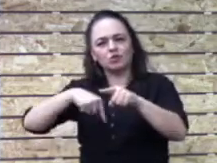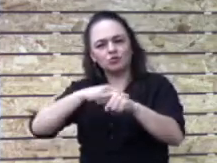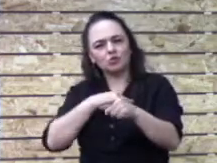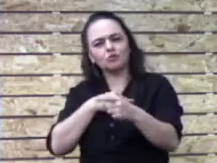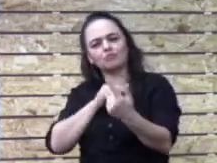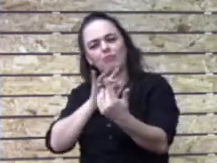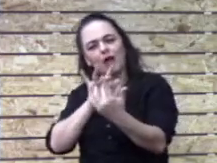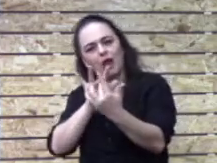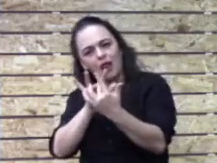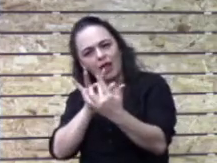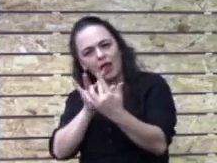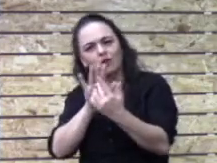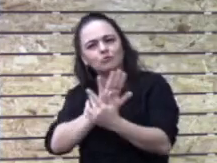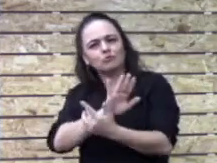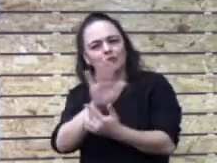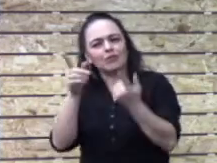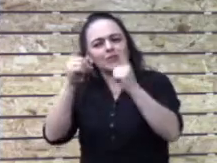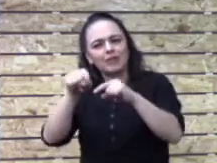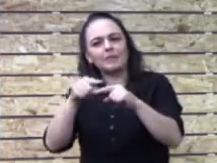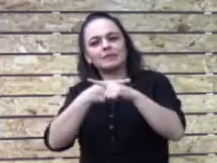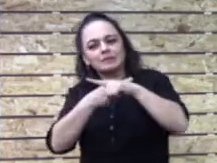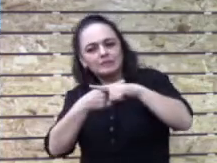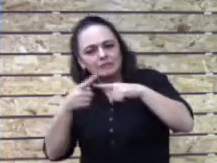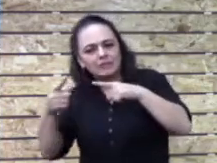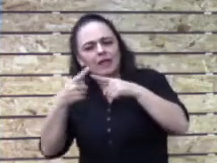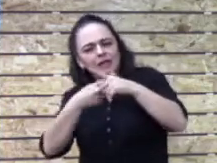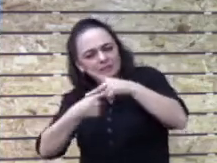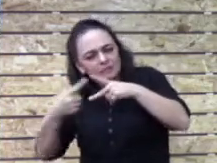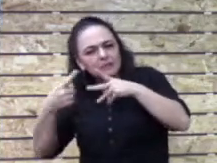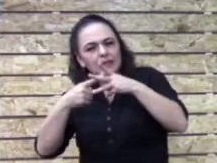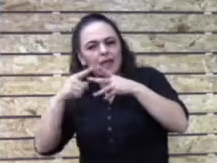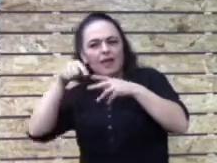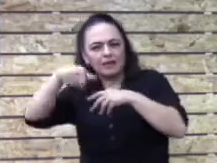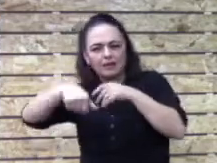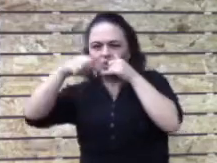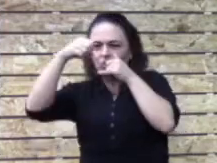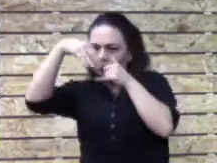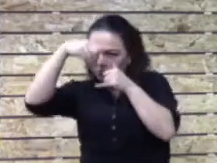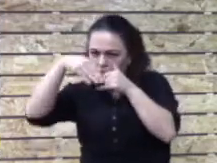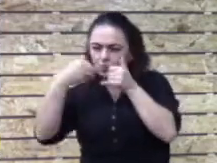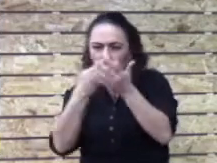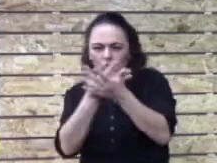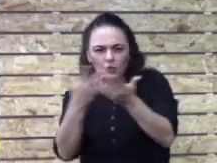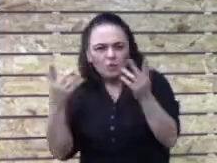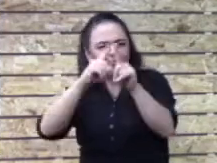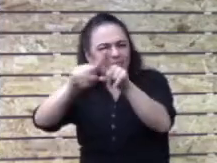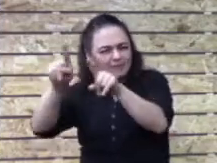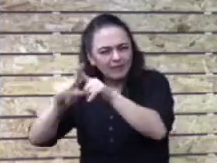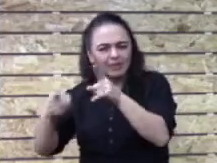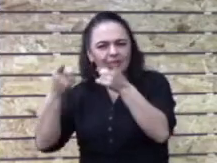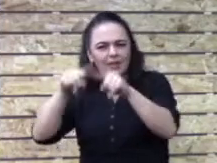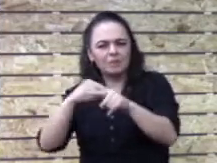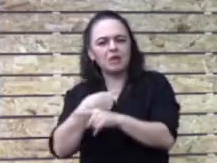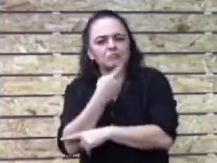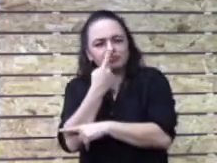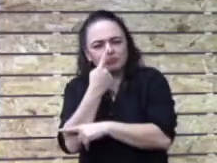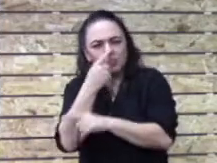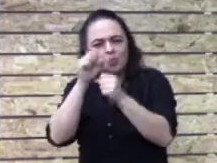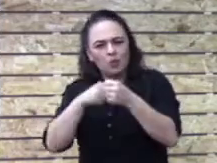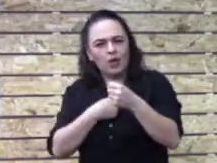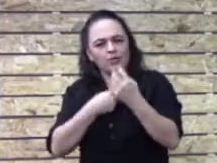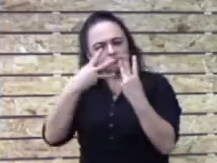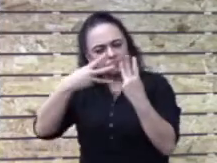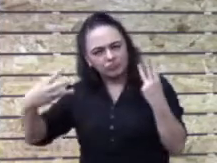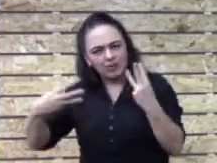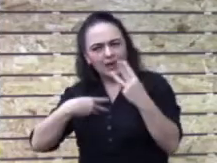comunicándonos por este medio durante las próximas semanas. En nuestro canal hay infinidad de otros recursos. Por favor, visítanos. Que el